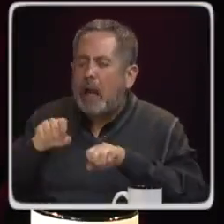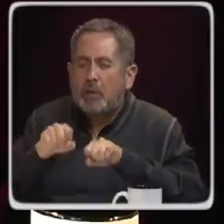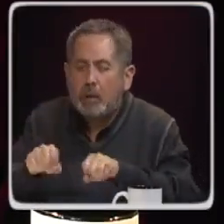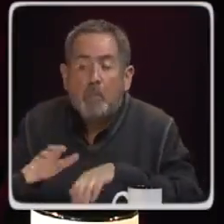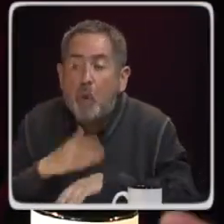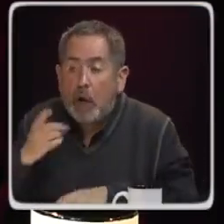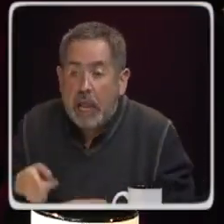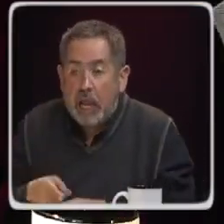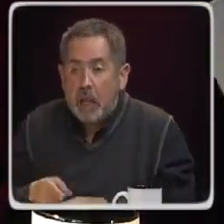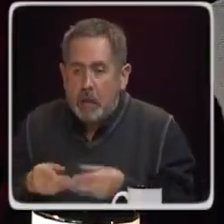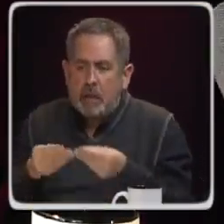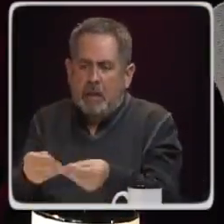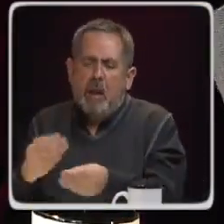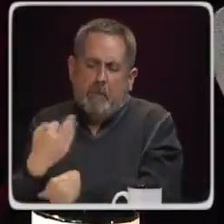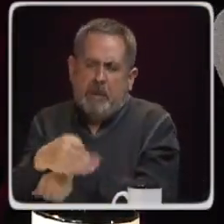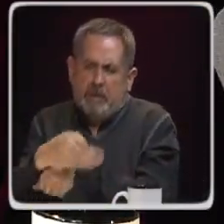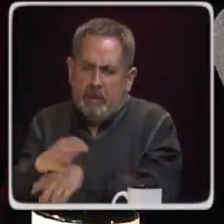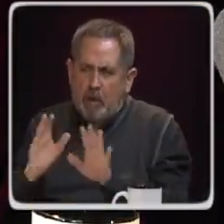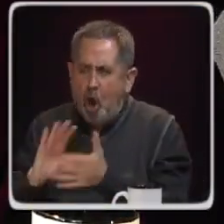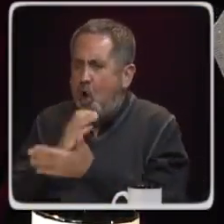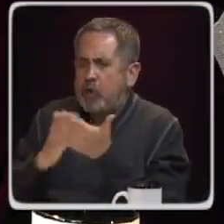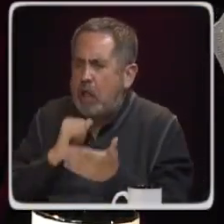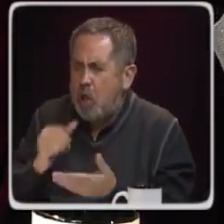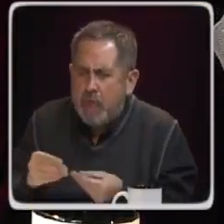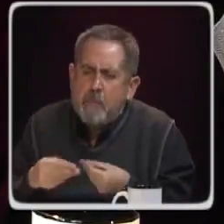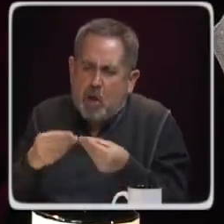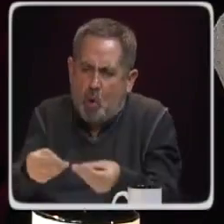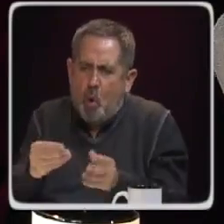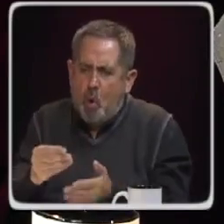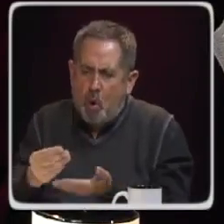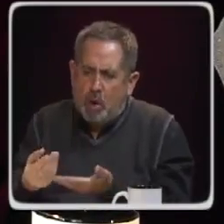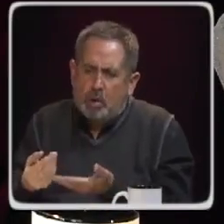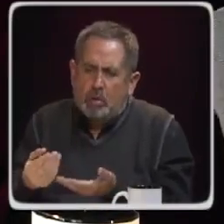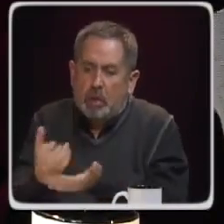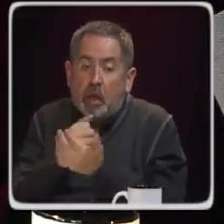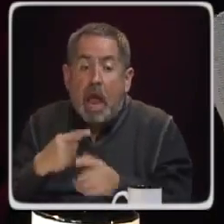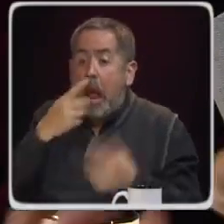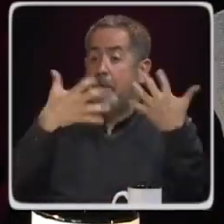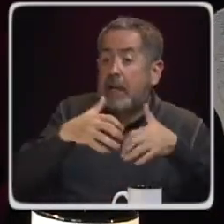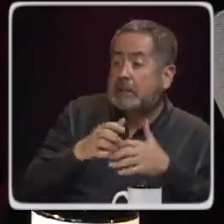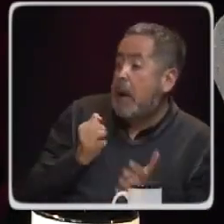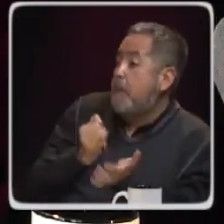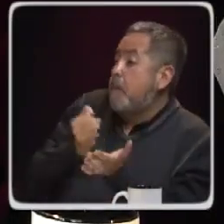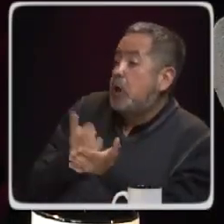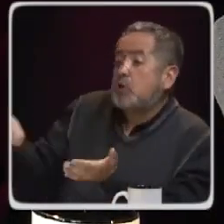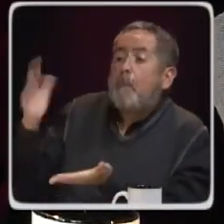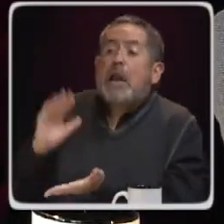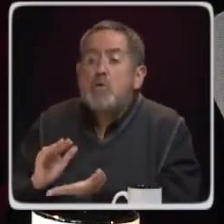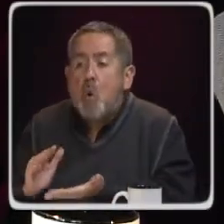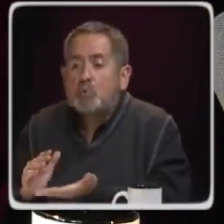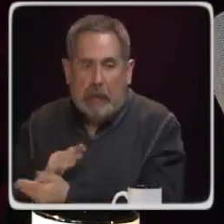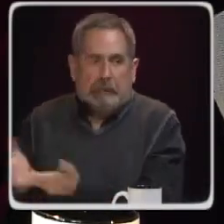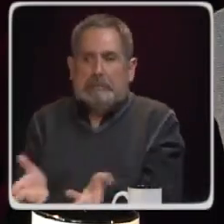con la capacidad de vincular la formación profesional con los mercados laborales,